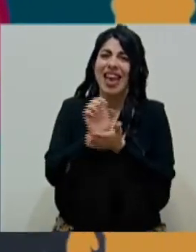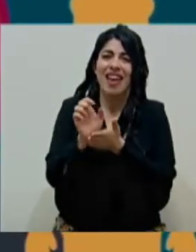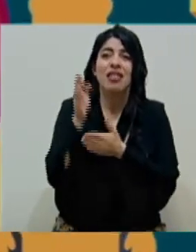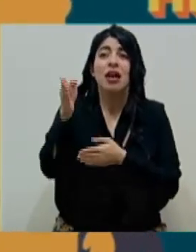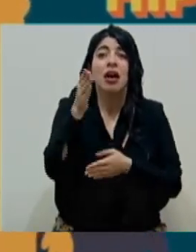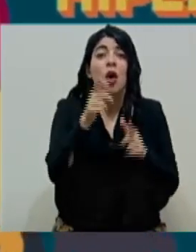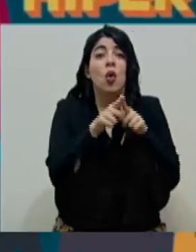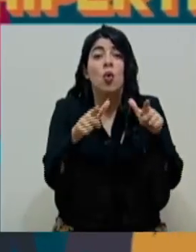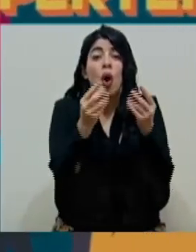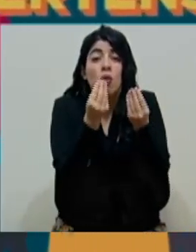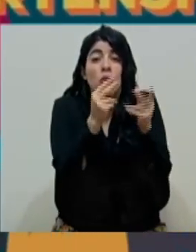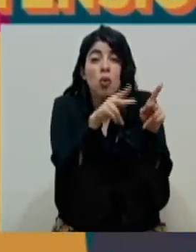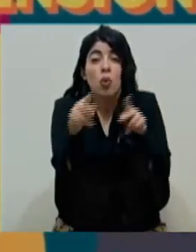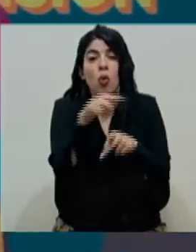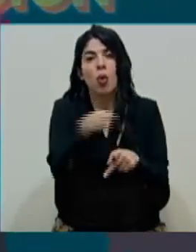concurridos.